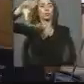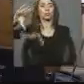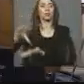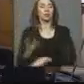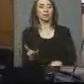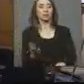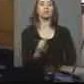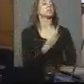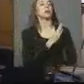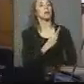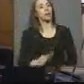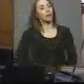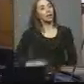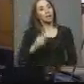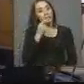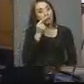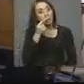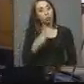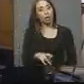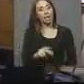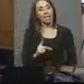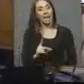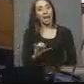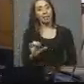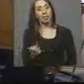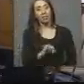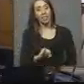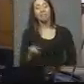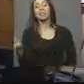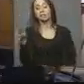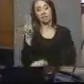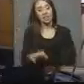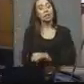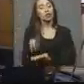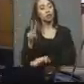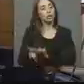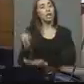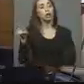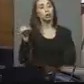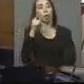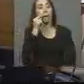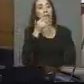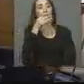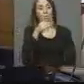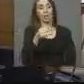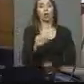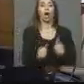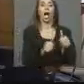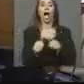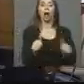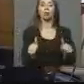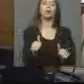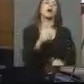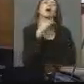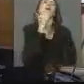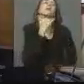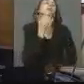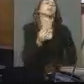El diputado Javier Hernández decía algo que es cierto, muy cierto. Él decía que hay autoridades que han minimizado el